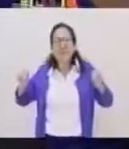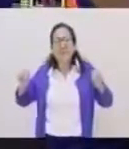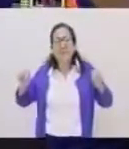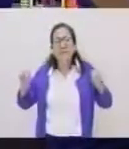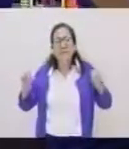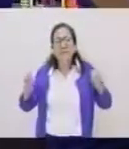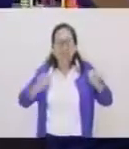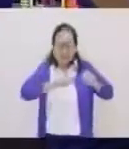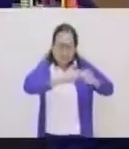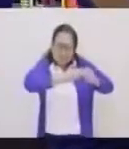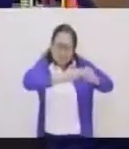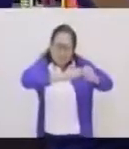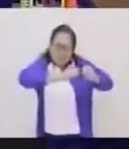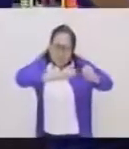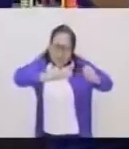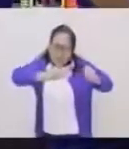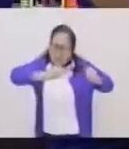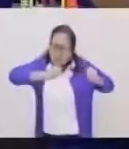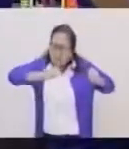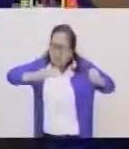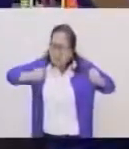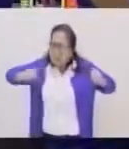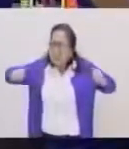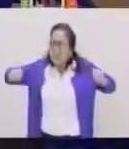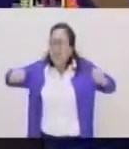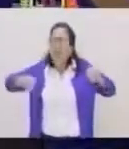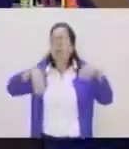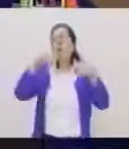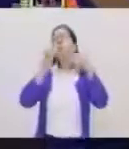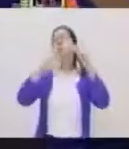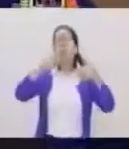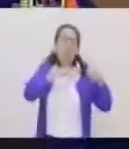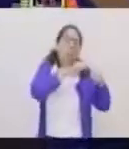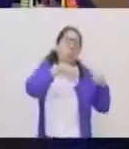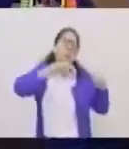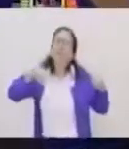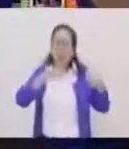las esquinas hasta poder estirarlo.